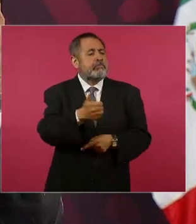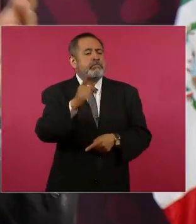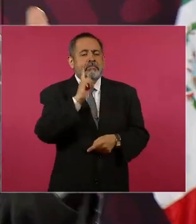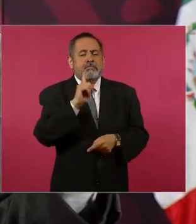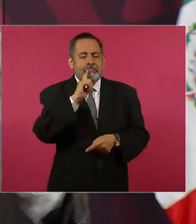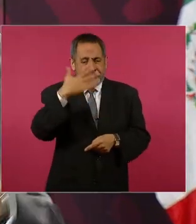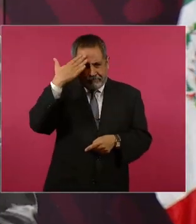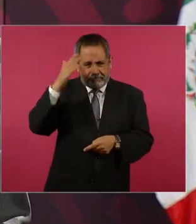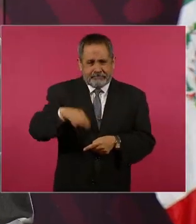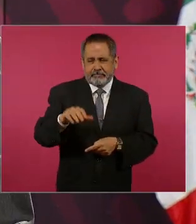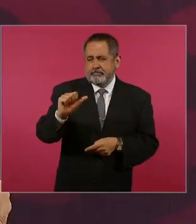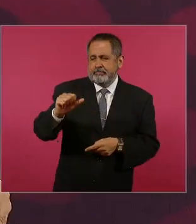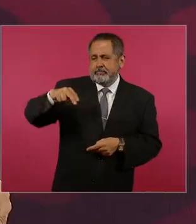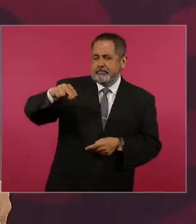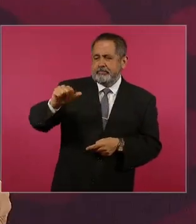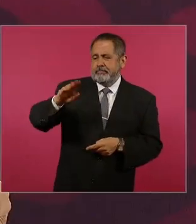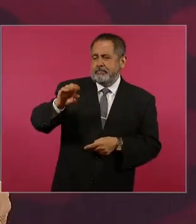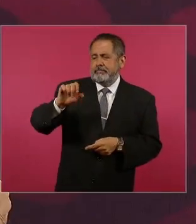Anabel